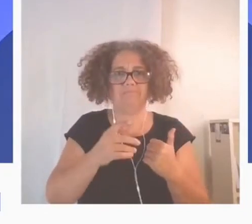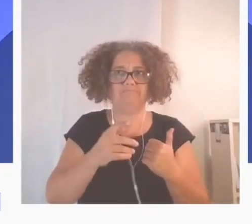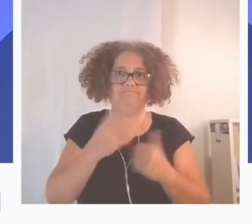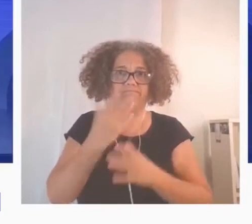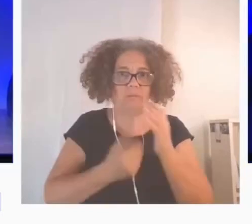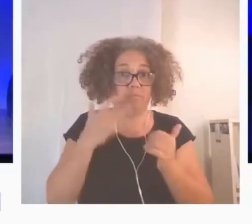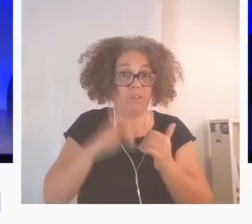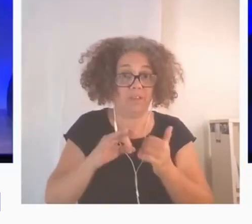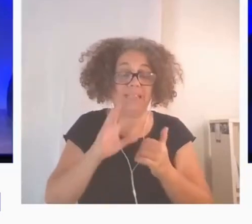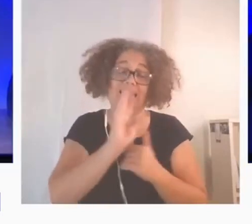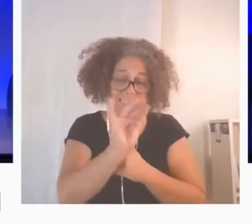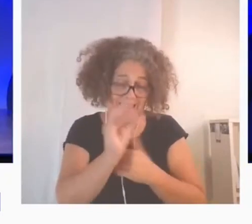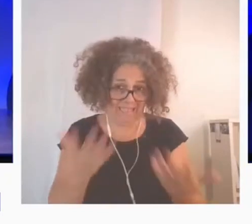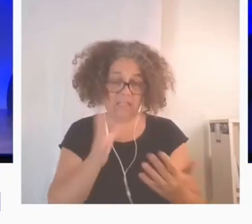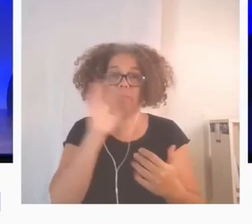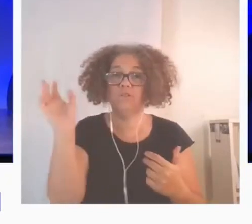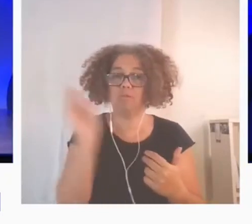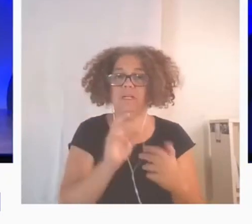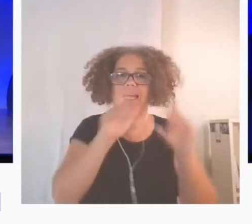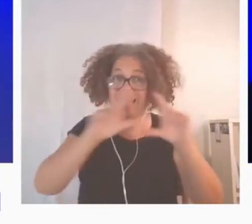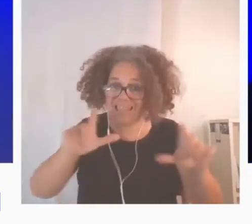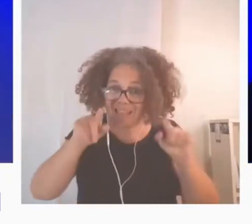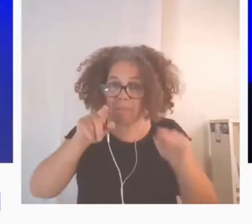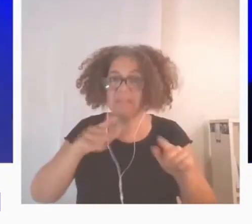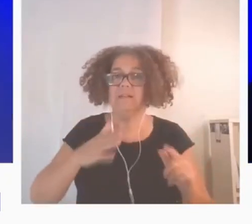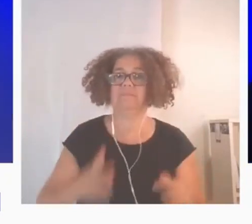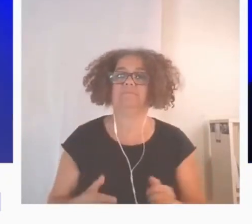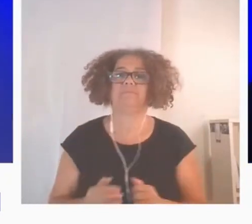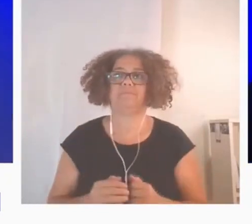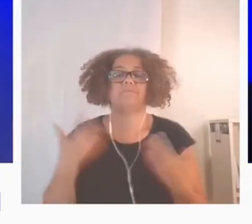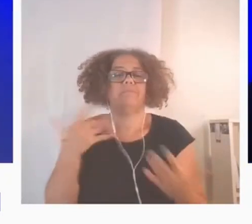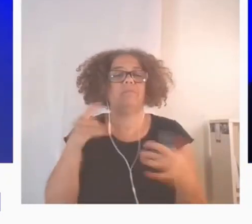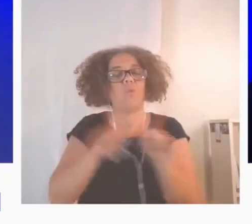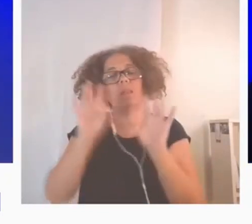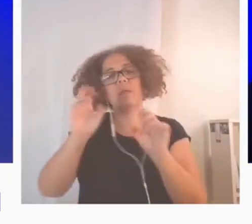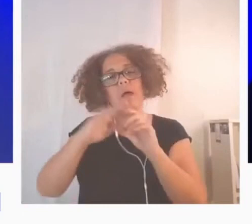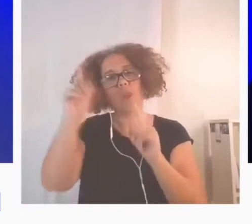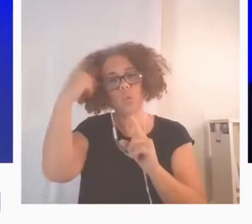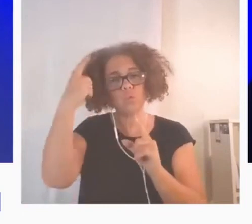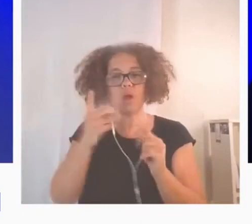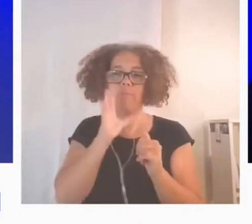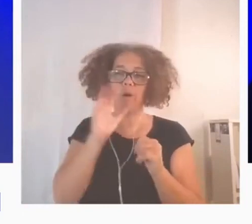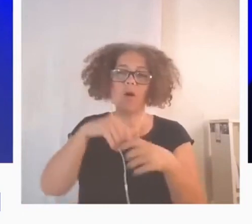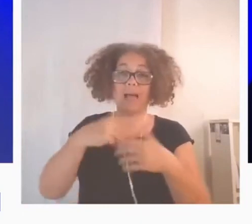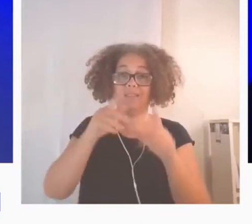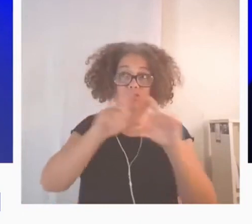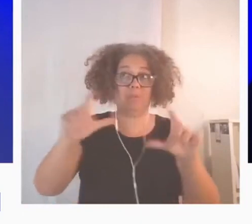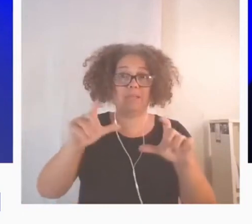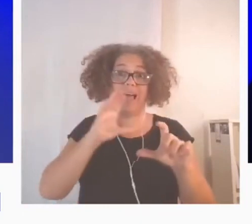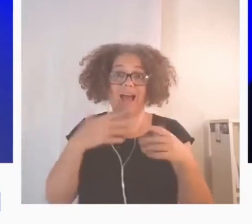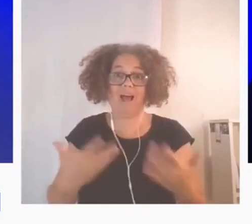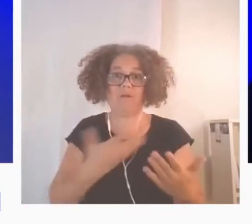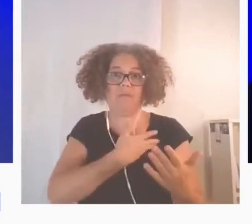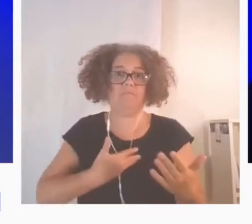eso realmente nace Biotree, y un poco hilando a lo que venía hablando de la cultura, y es porque los empresarios nos estamos dando cuenta, por llamarme